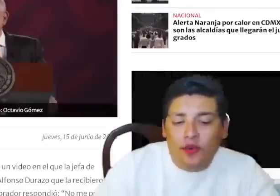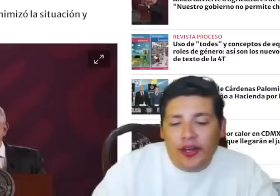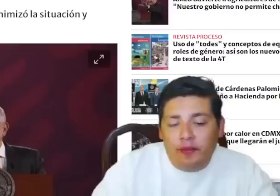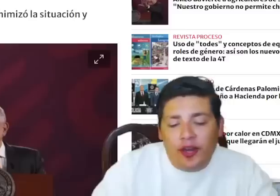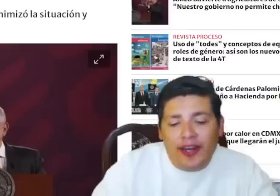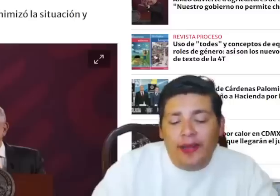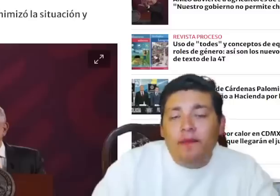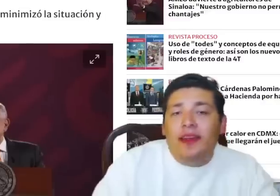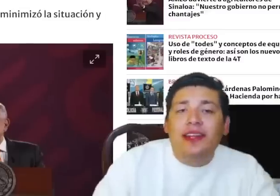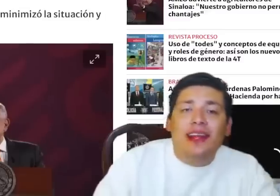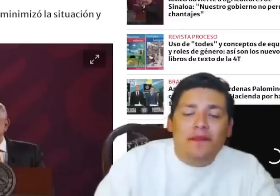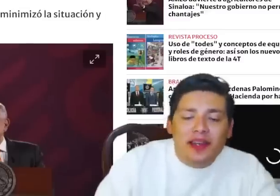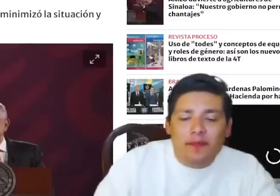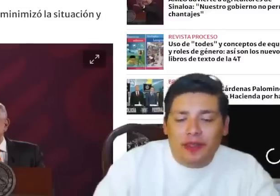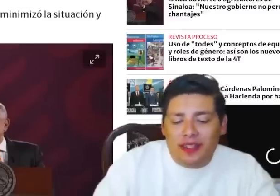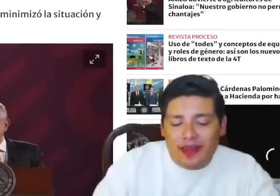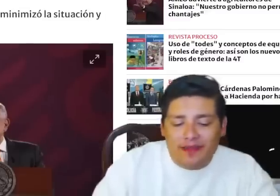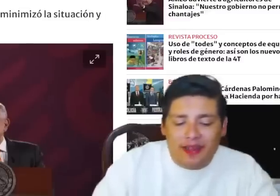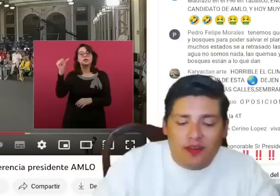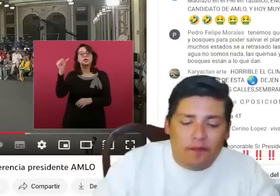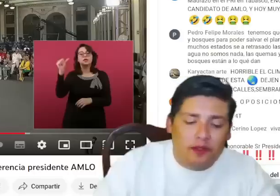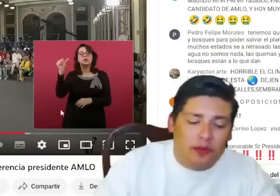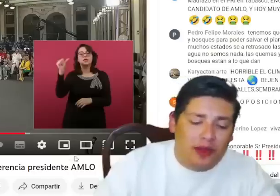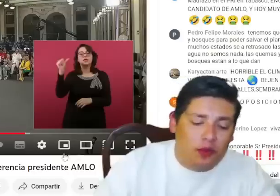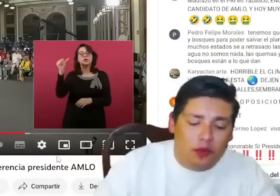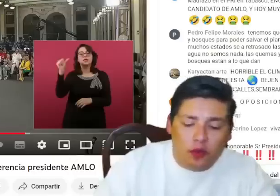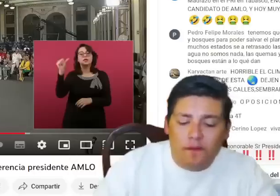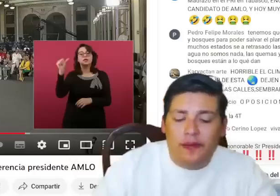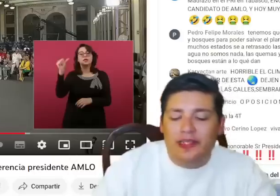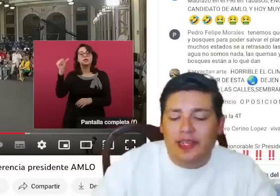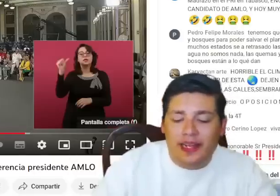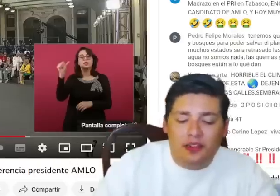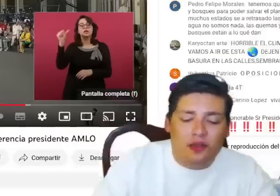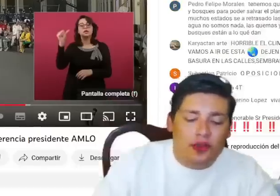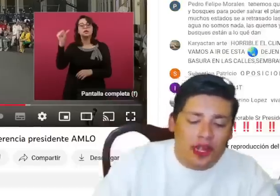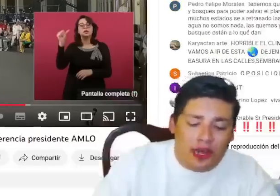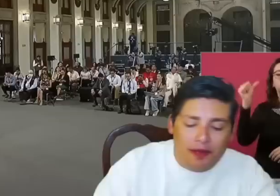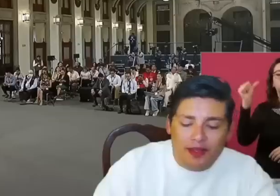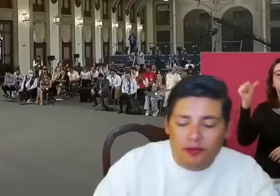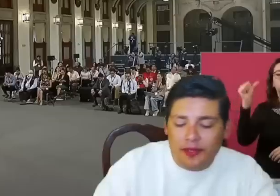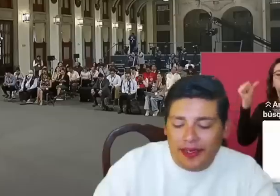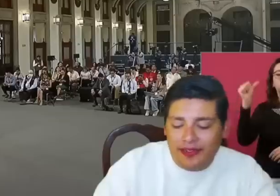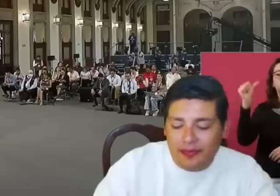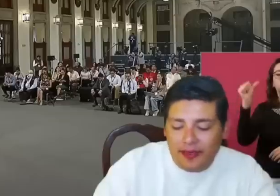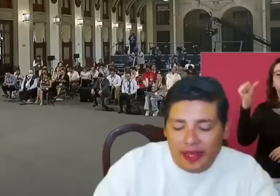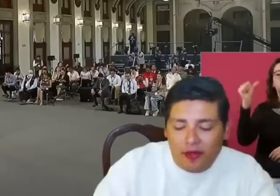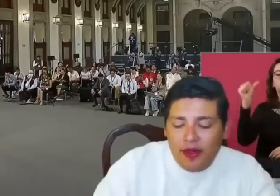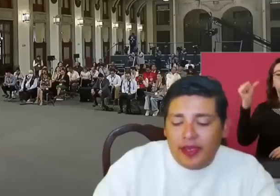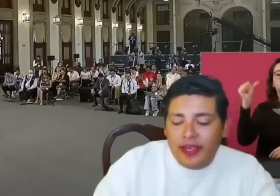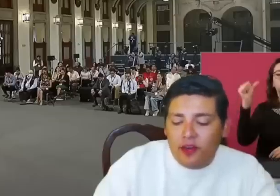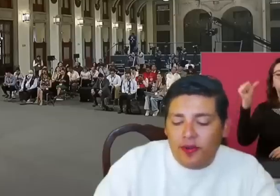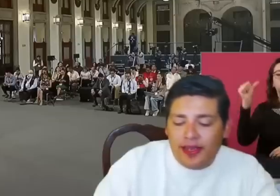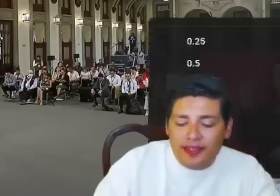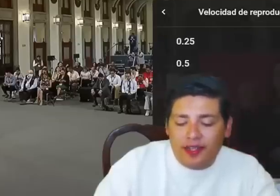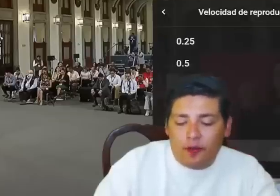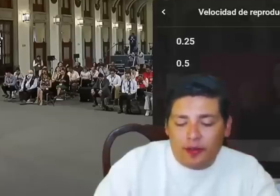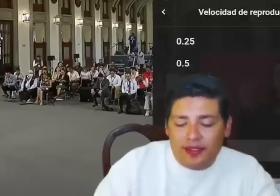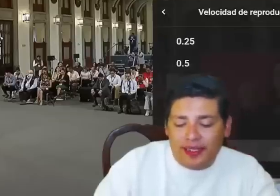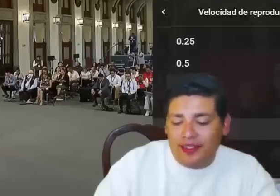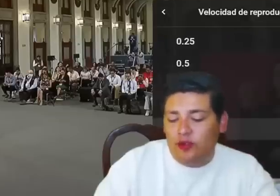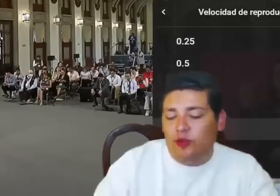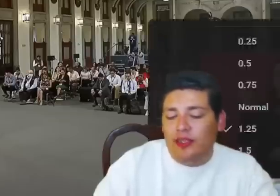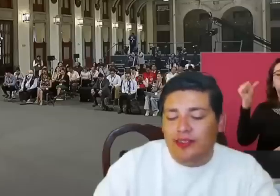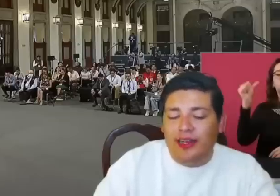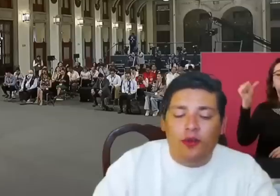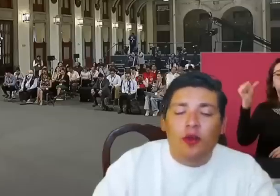de Morena. Y también el presidente López Obrador rompe el silencio y habla sobre este video, que, como les digo, pues